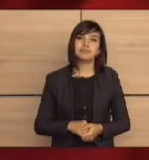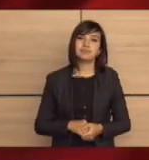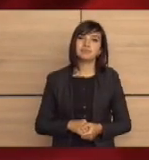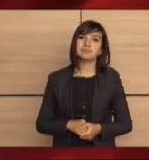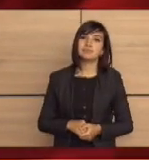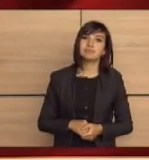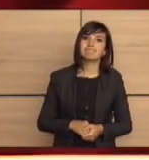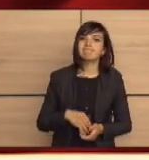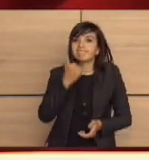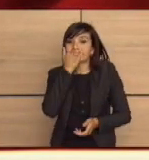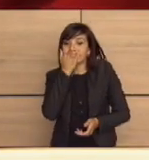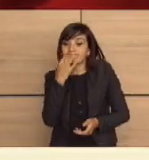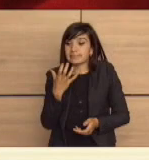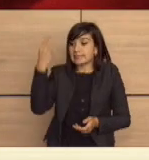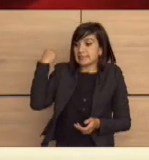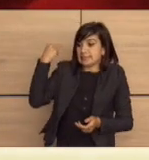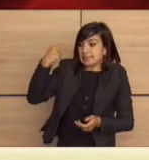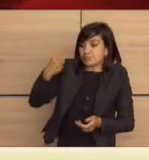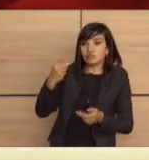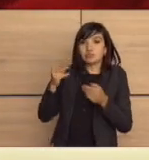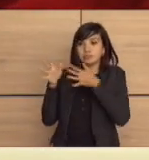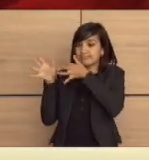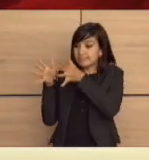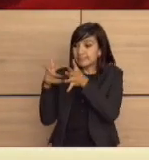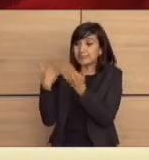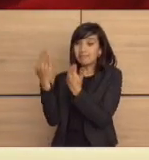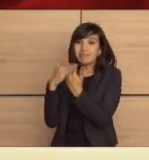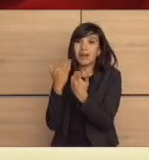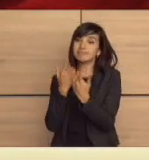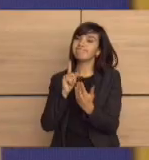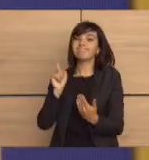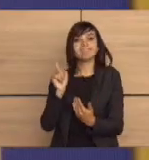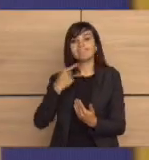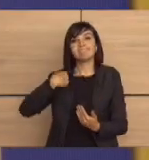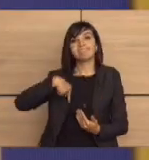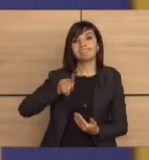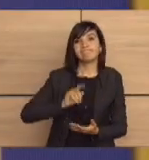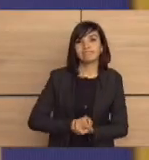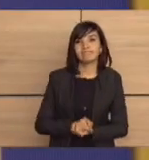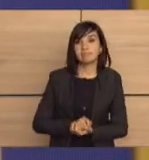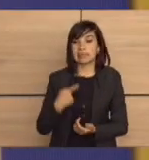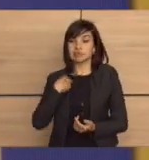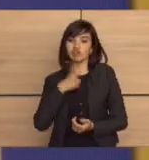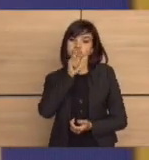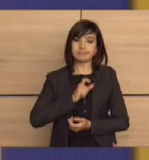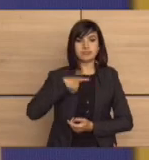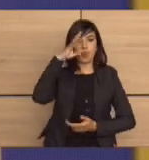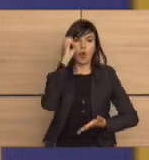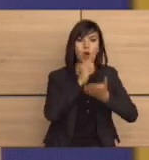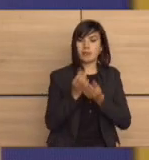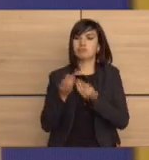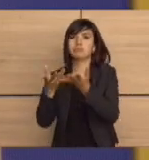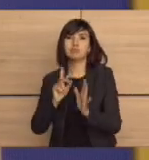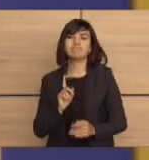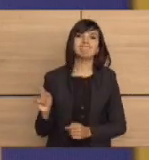historia no es fácil, no es fácil, no es opiniones, no son